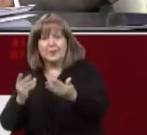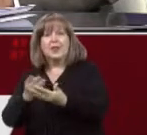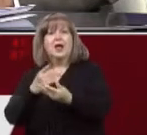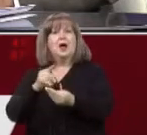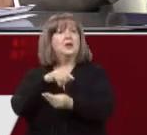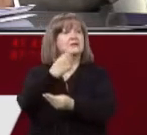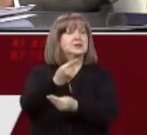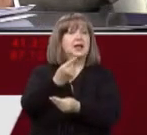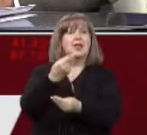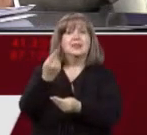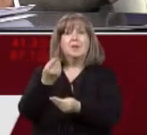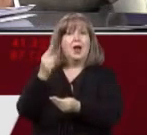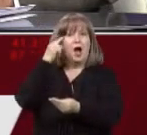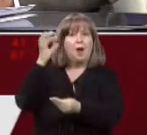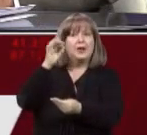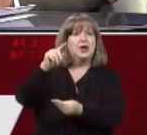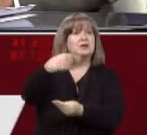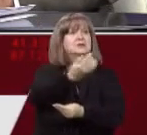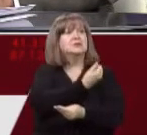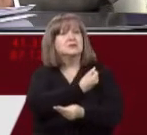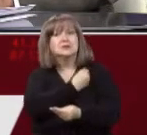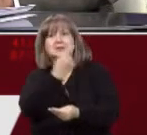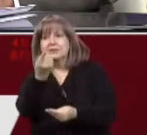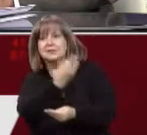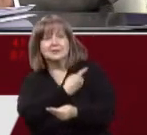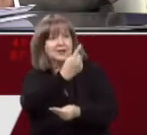escuchar las diversas opiniones que se han